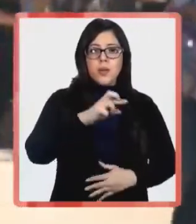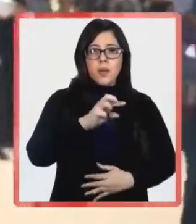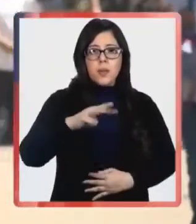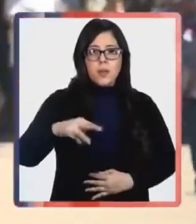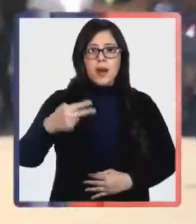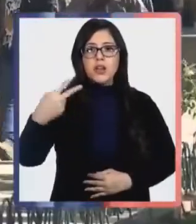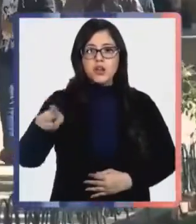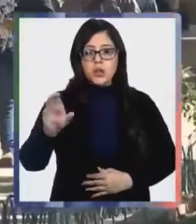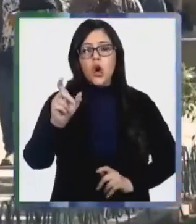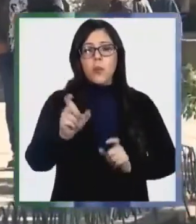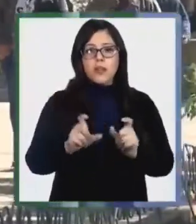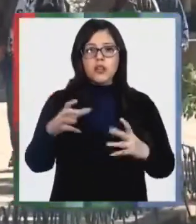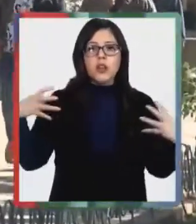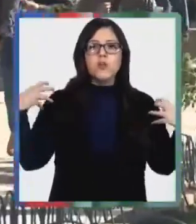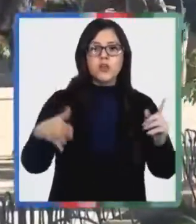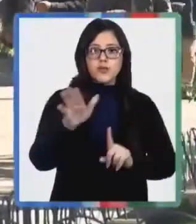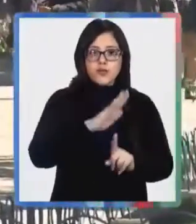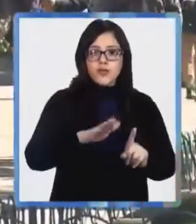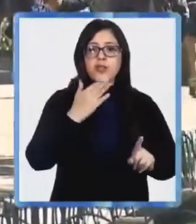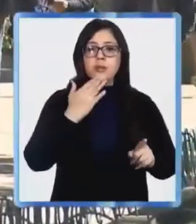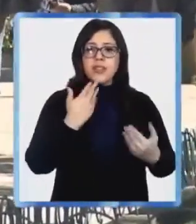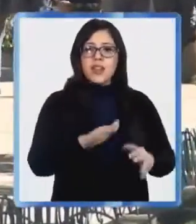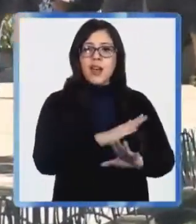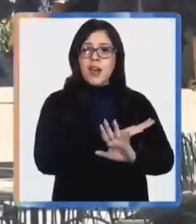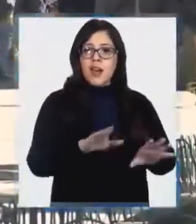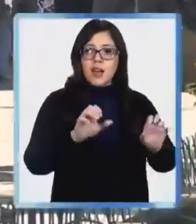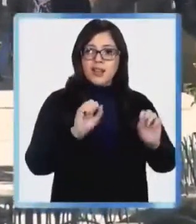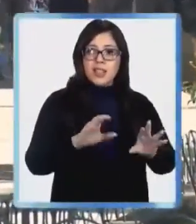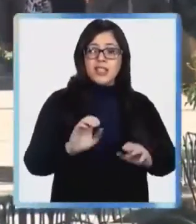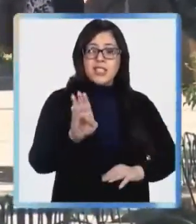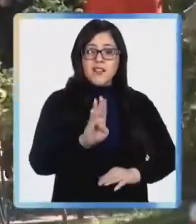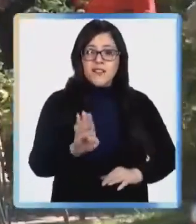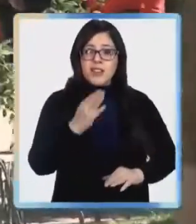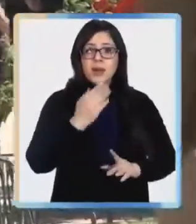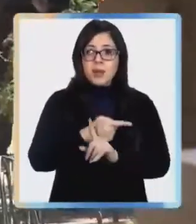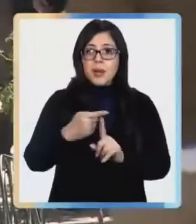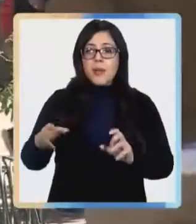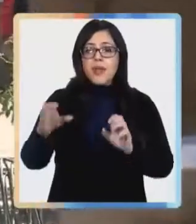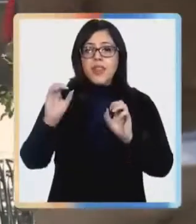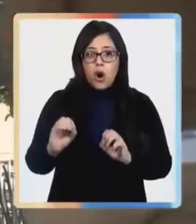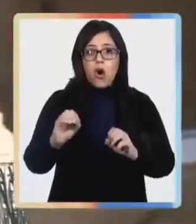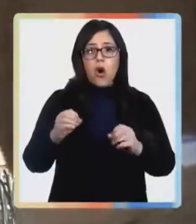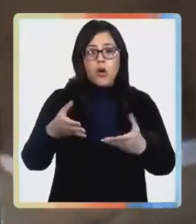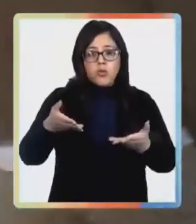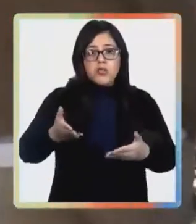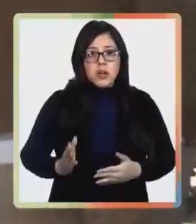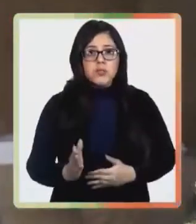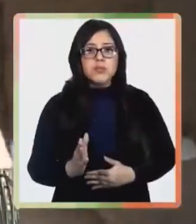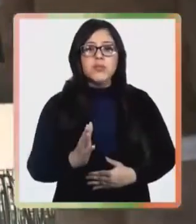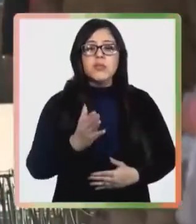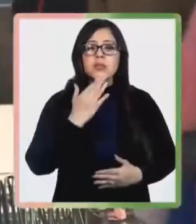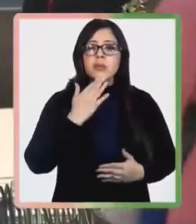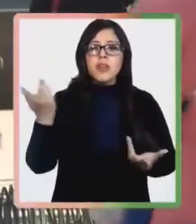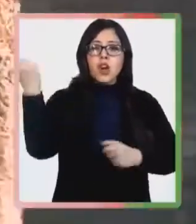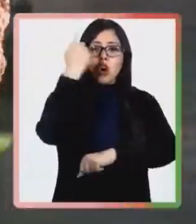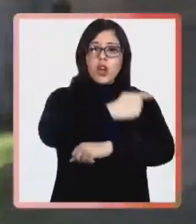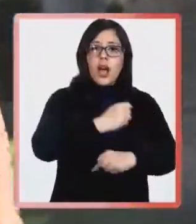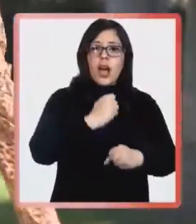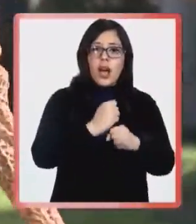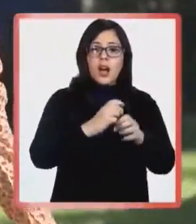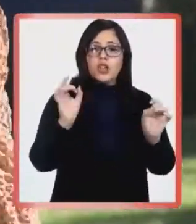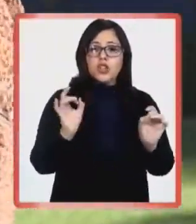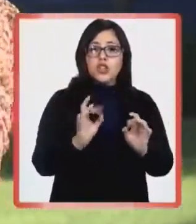cuando tengan la autorización de sus padres o tutores acrediten haber terminado la enseñanza básica y media o estar cursando la